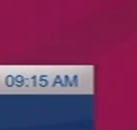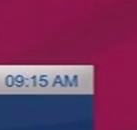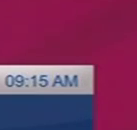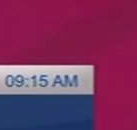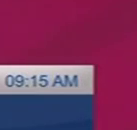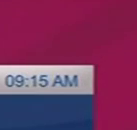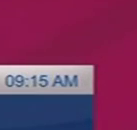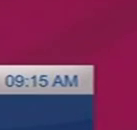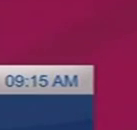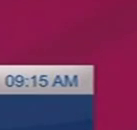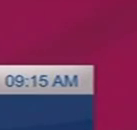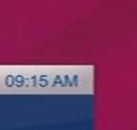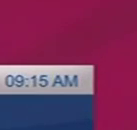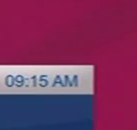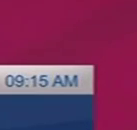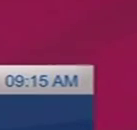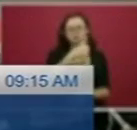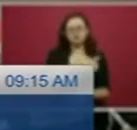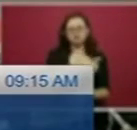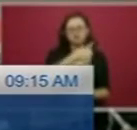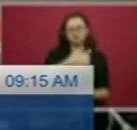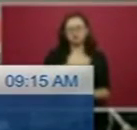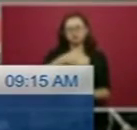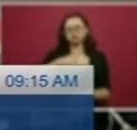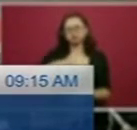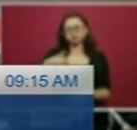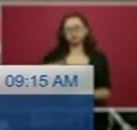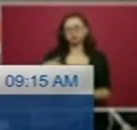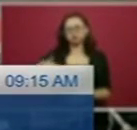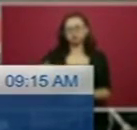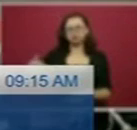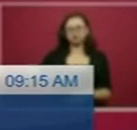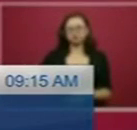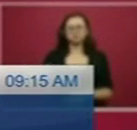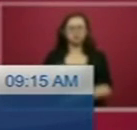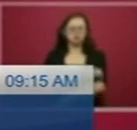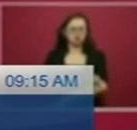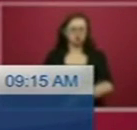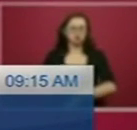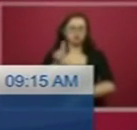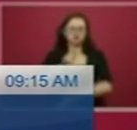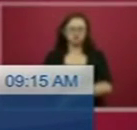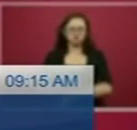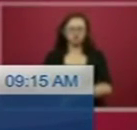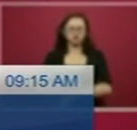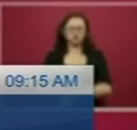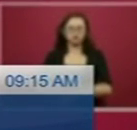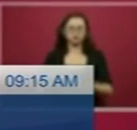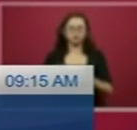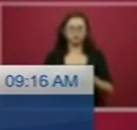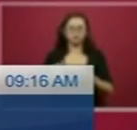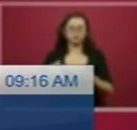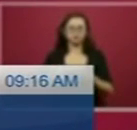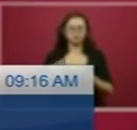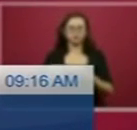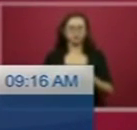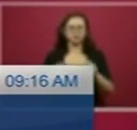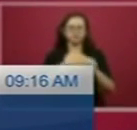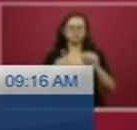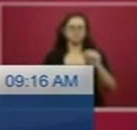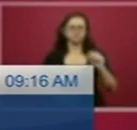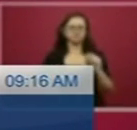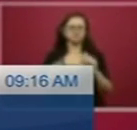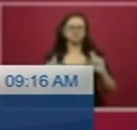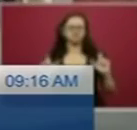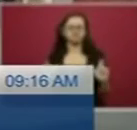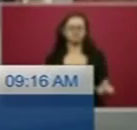López Obrador debería tratar de serenarse y dejar de inventarse adversarios. Porque ya lo dice la primera epístola de Juan, el que dice